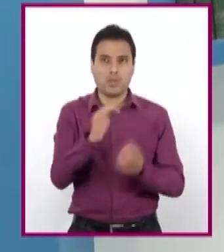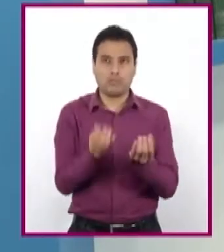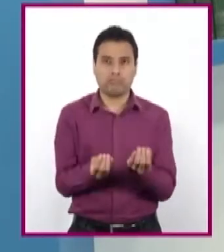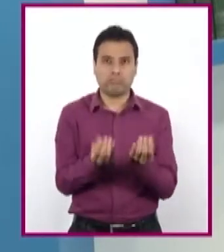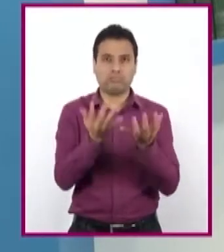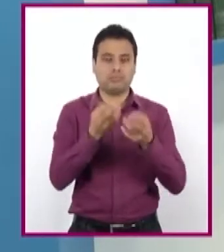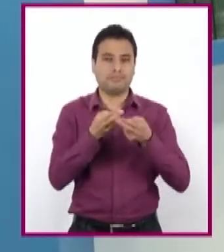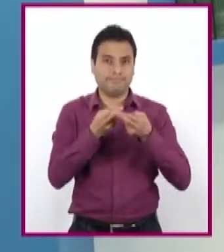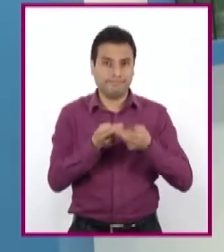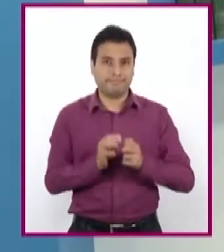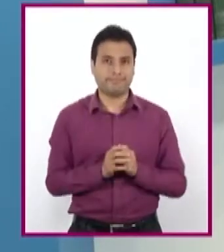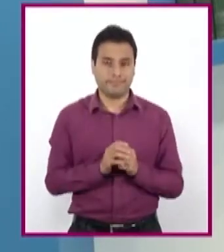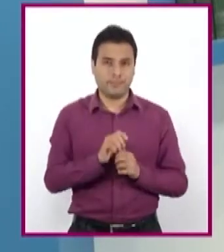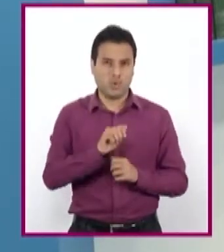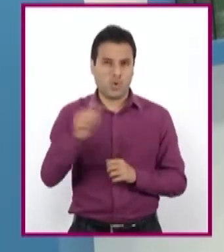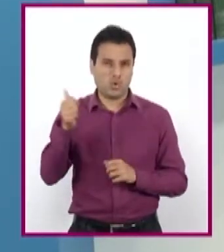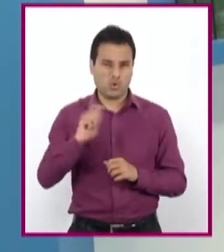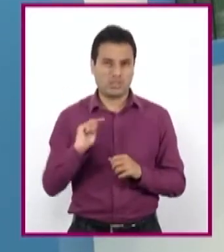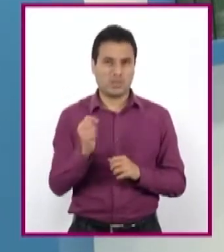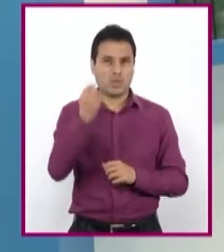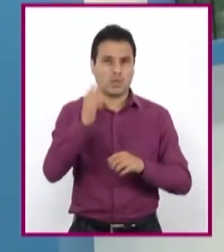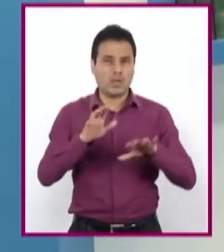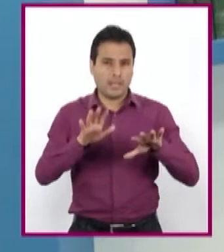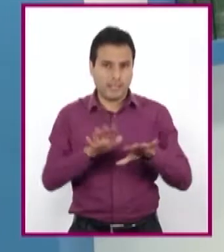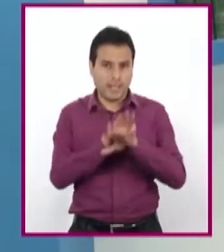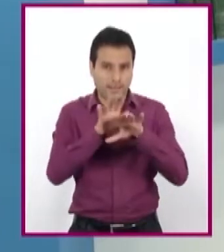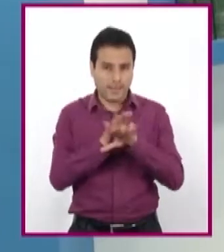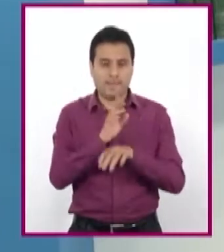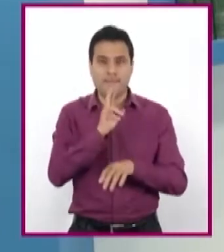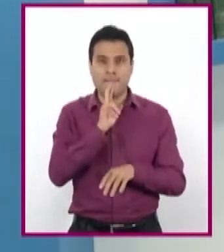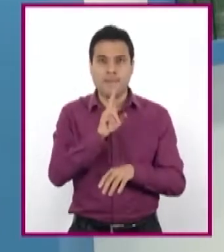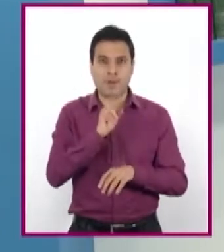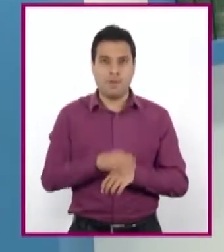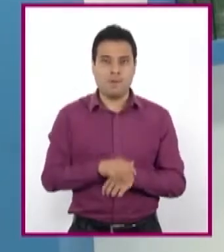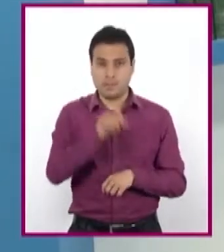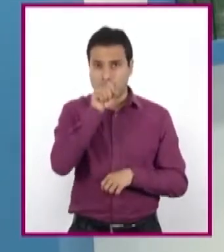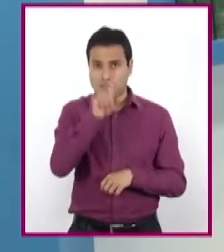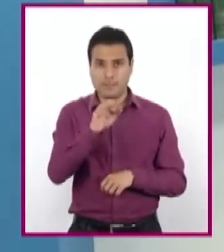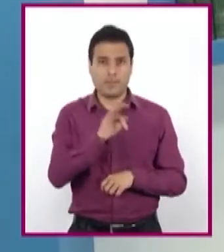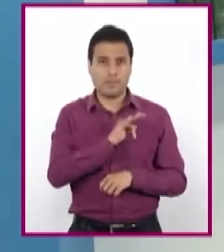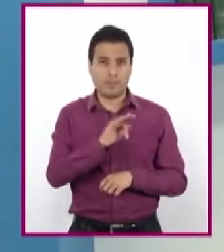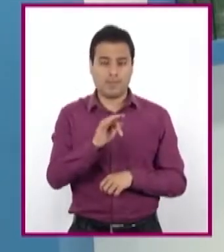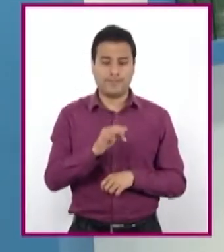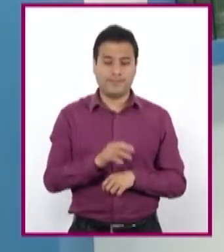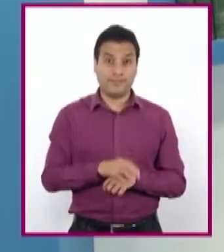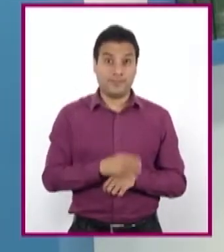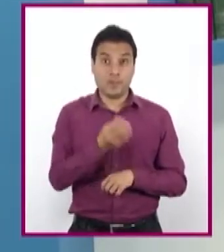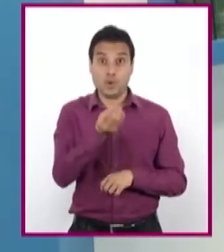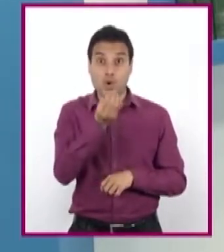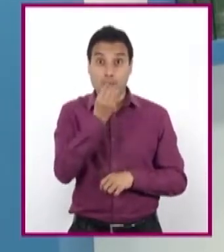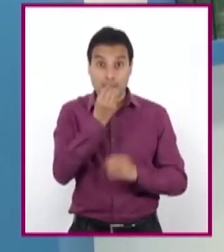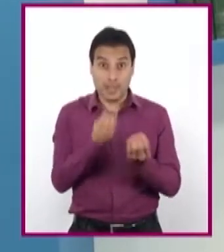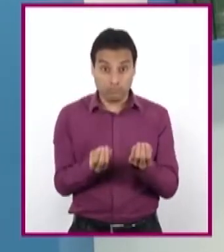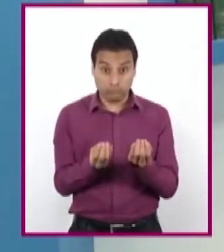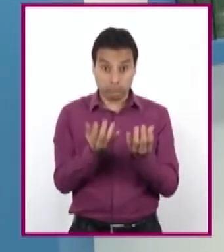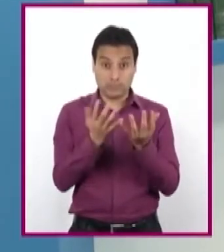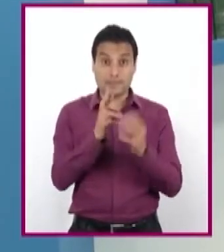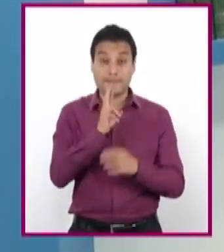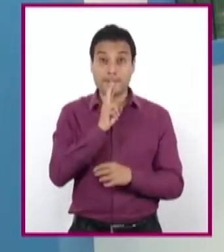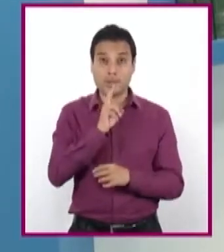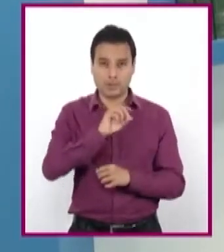El desarrollo de otros campos tecnológicos y la creciente especialización en la producción fomentarían el intercambio de materias